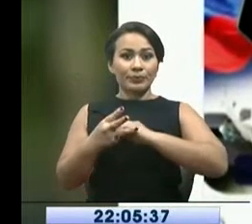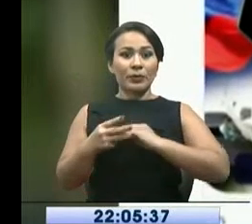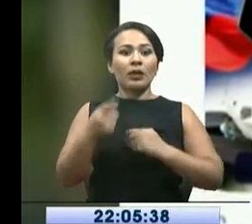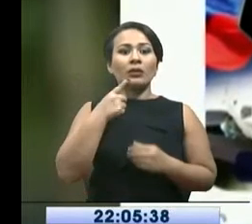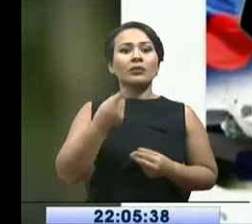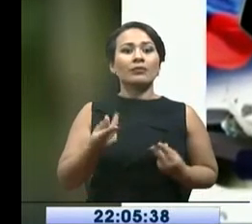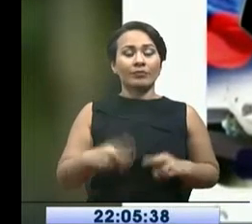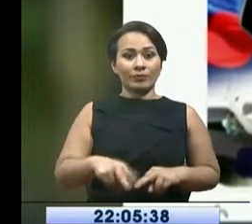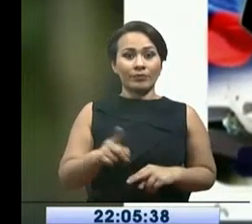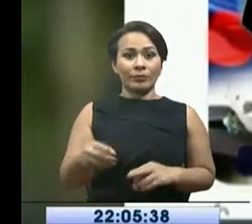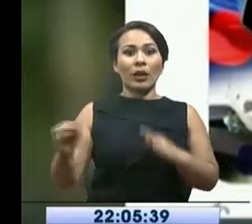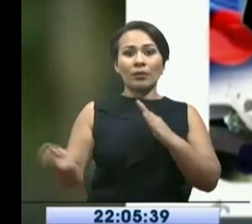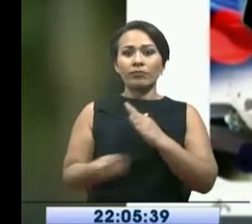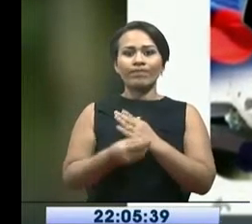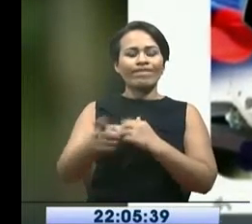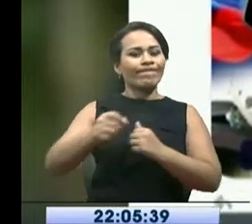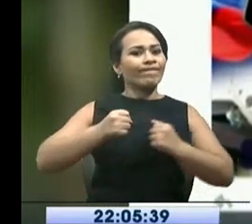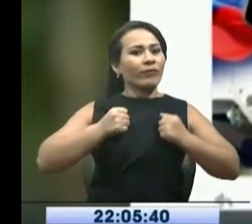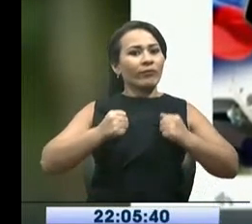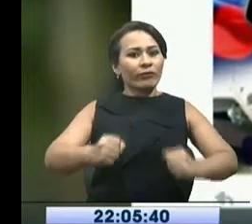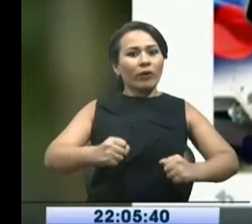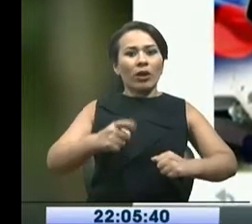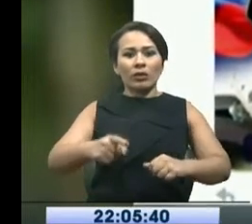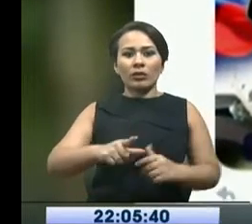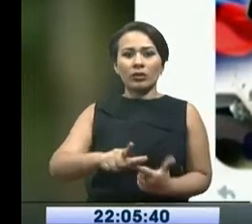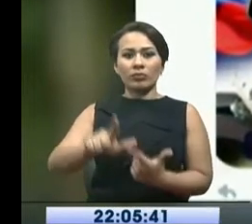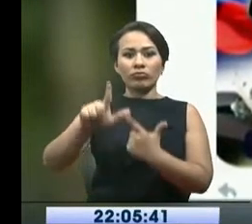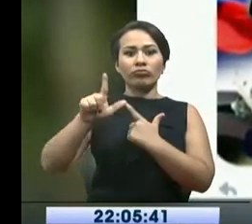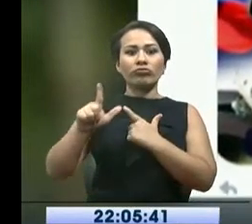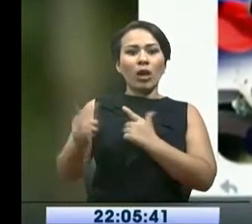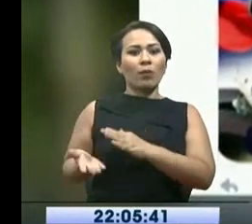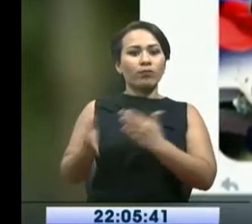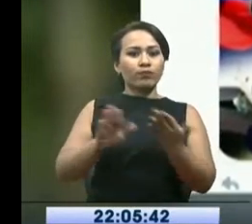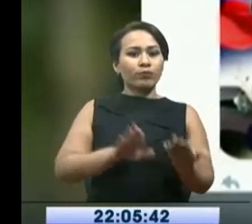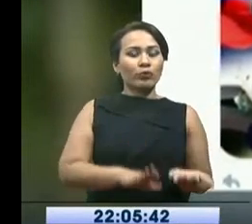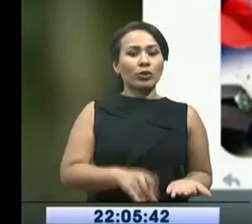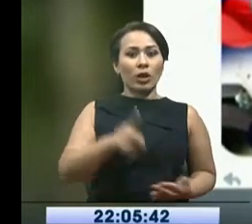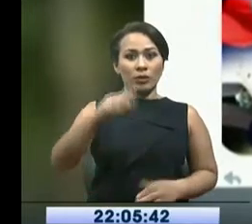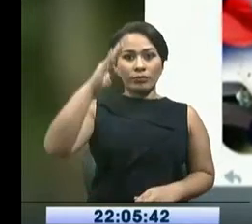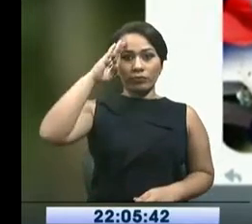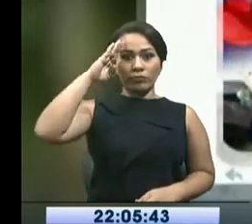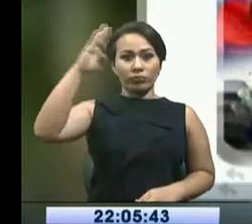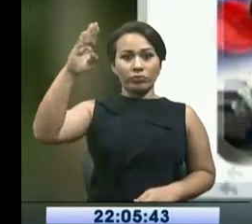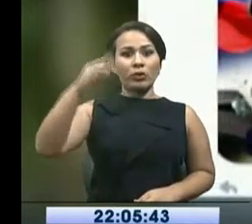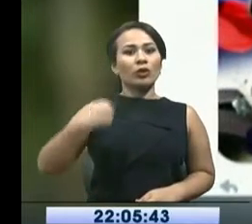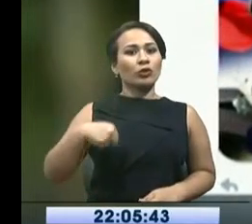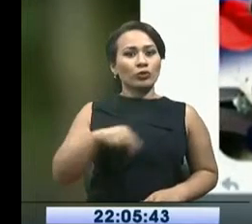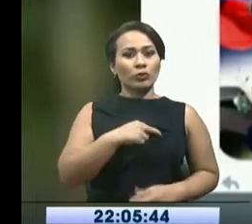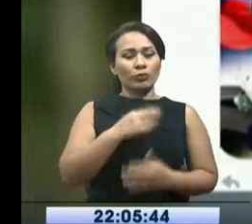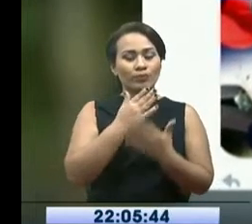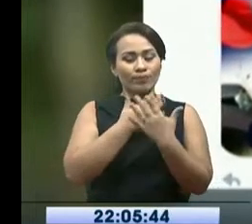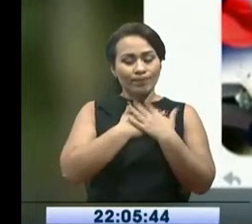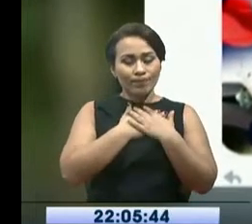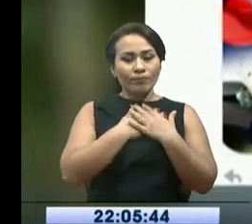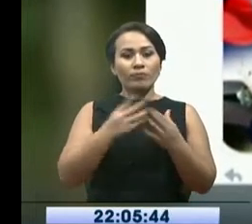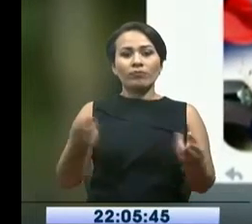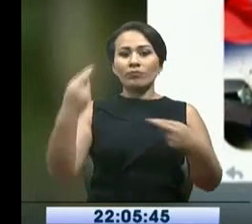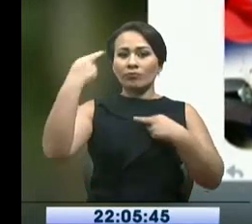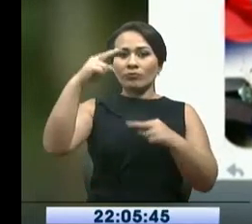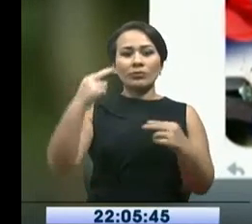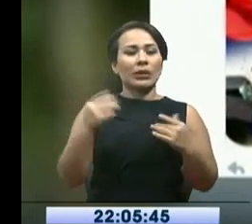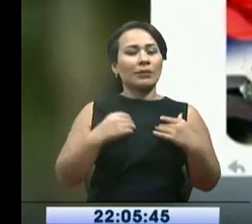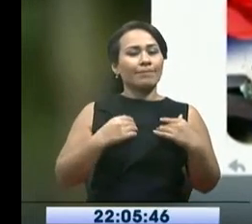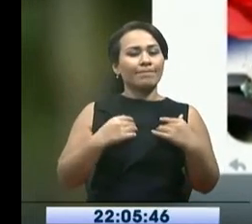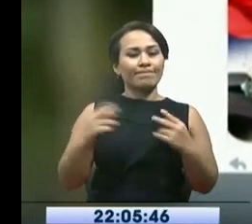Ecuador. Valientes soldados ofrendaron su vida al servicio de la patria. Fuerzas Armadas. Estamos de luto ante la